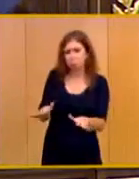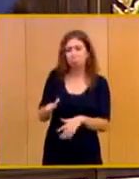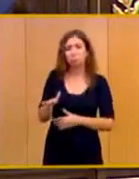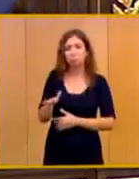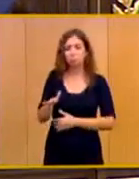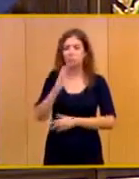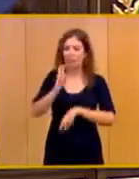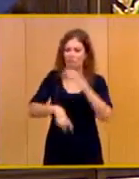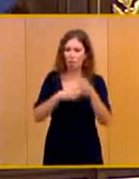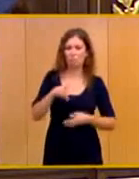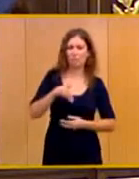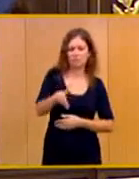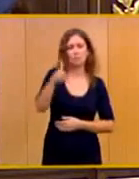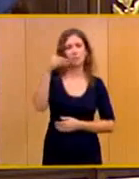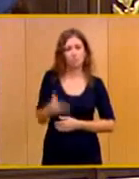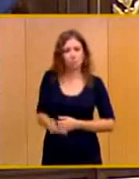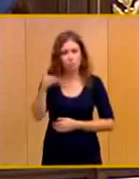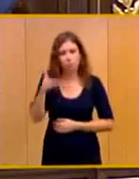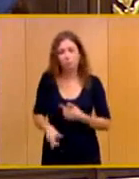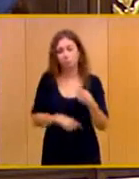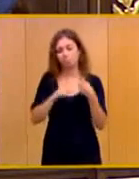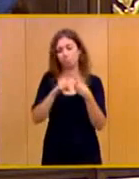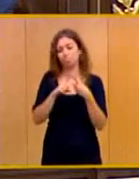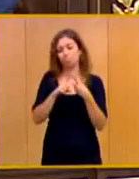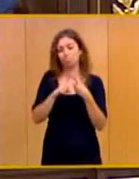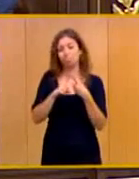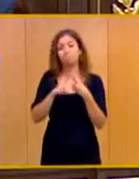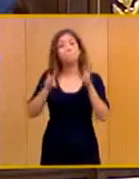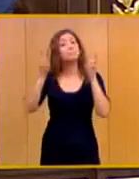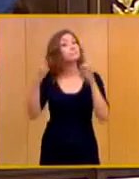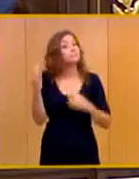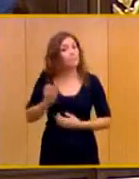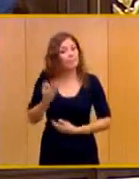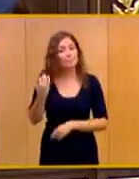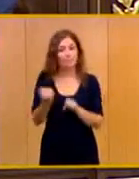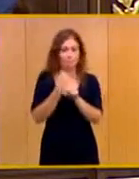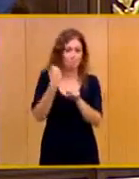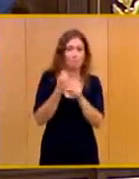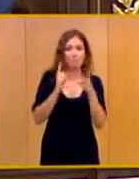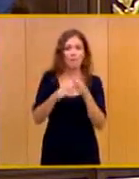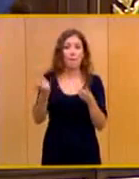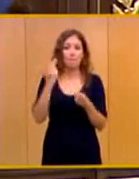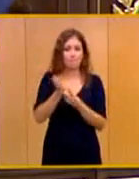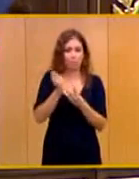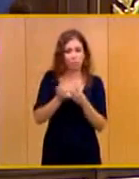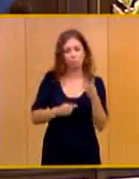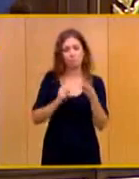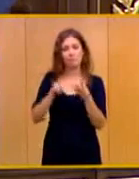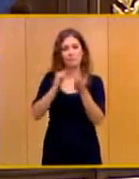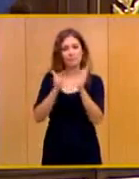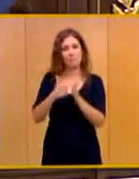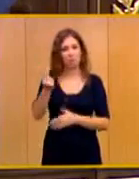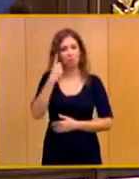tan importantes por delante, en materia laboral, en materia de pensiones, en materia de sistema financiero, en materia